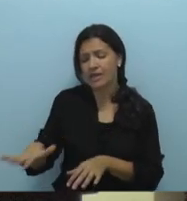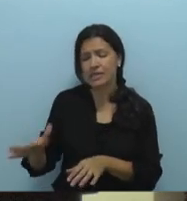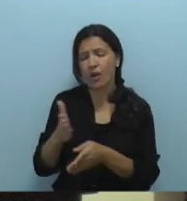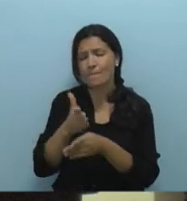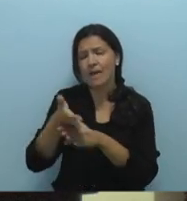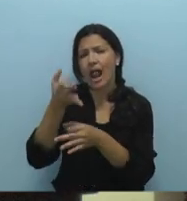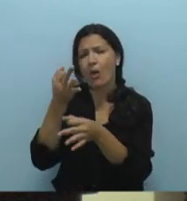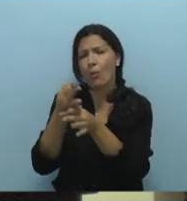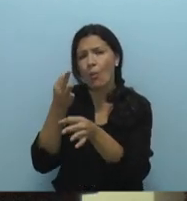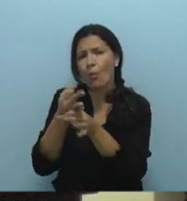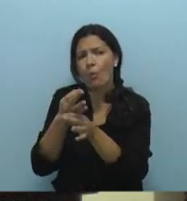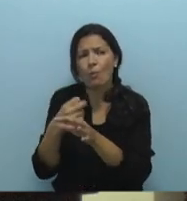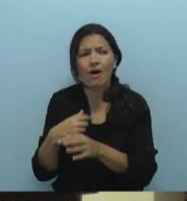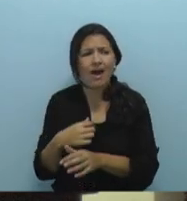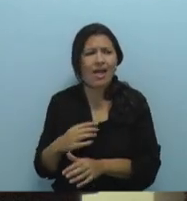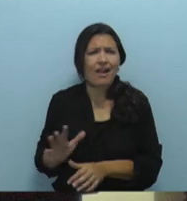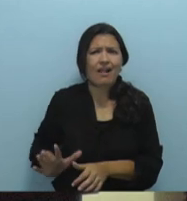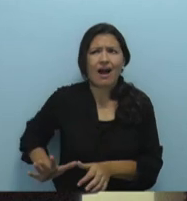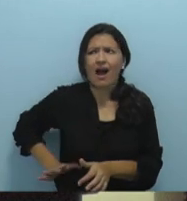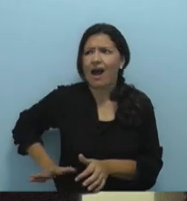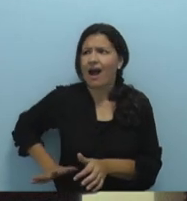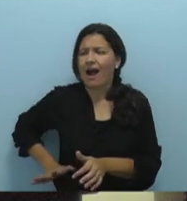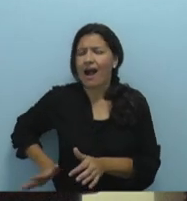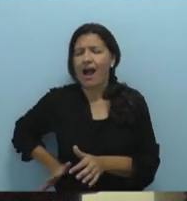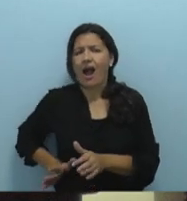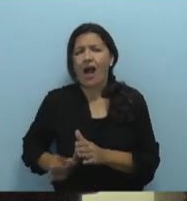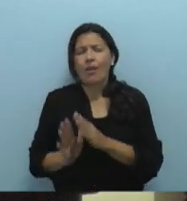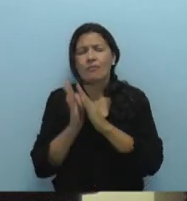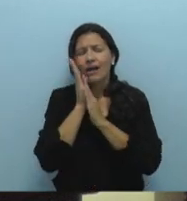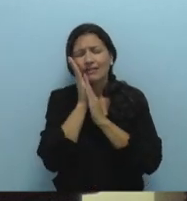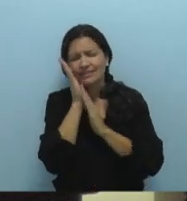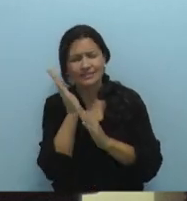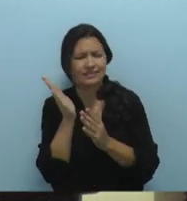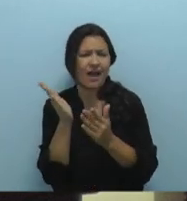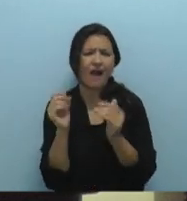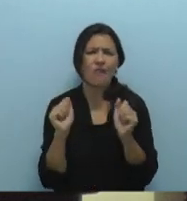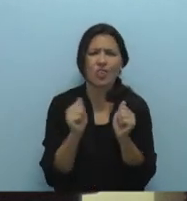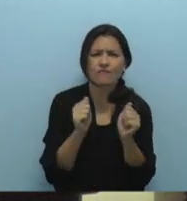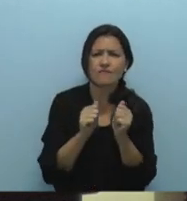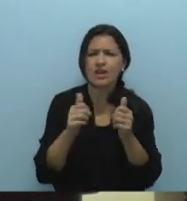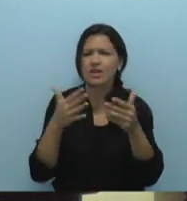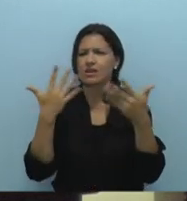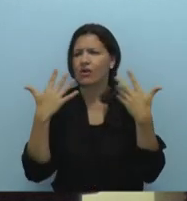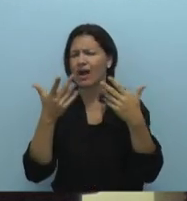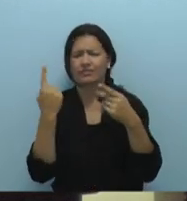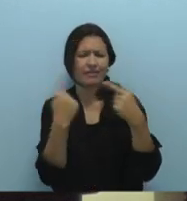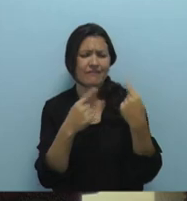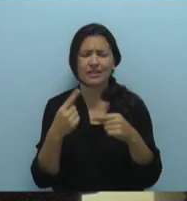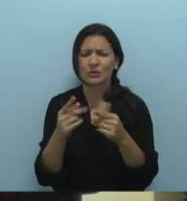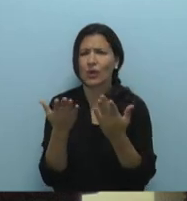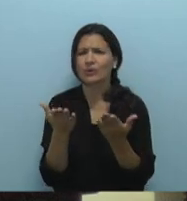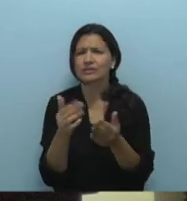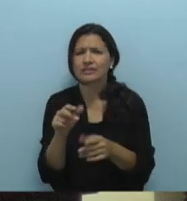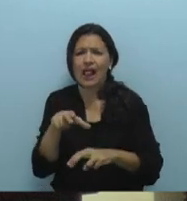necesidades mínimas, básicas, satisfechas a la escuela, por supuesto que no logra aprender